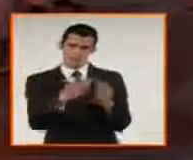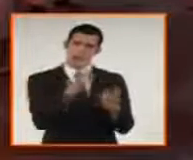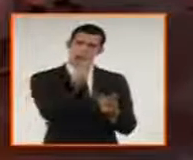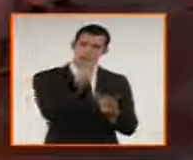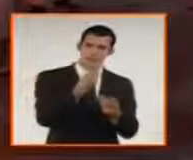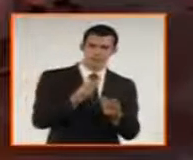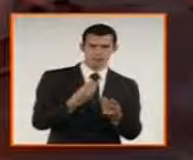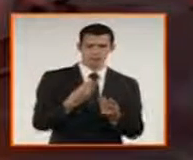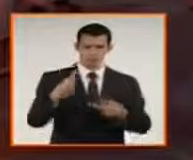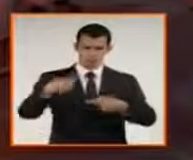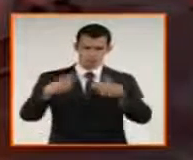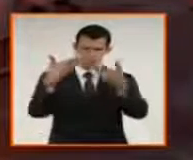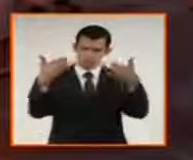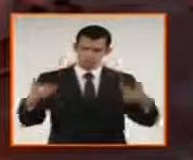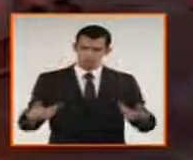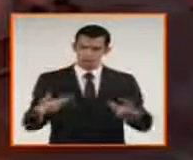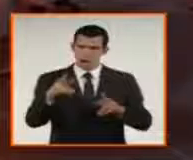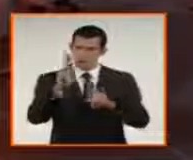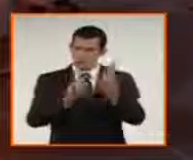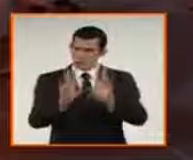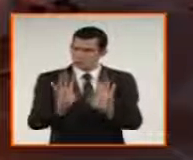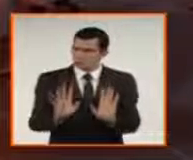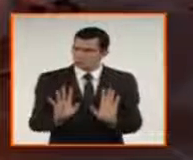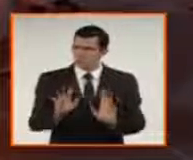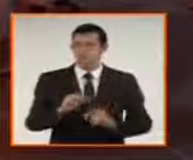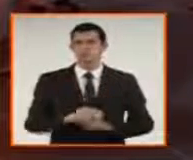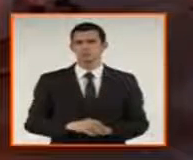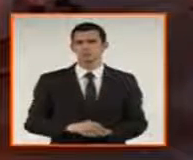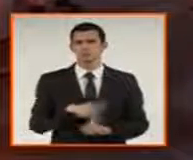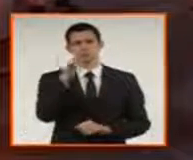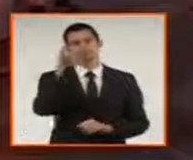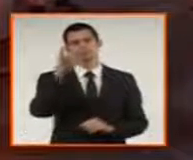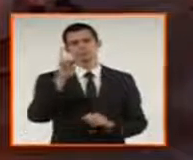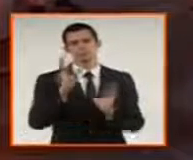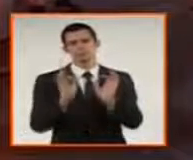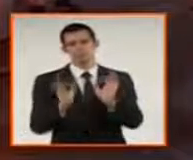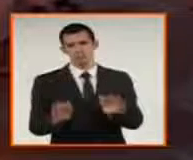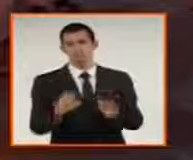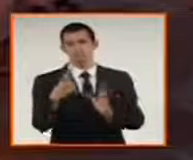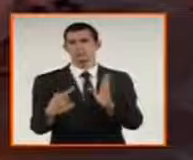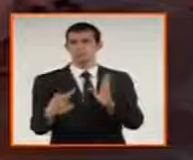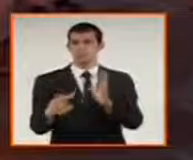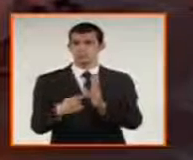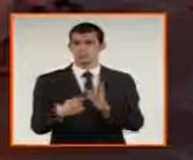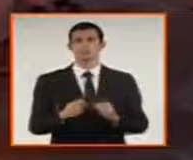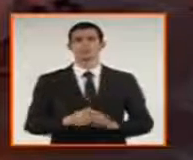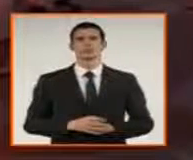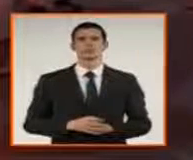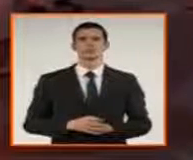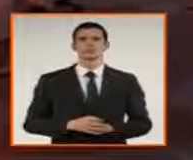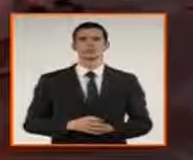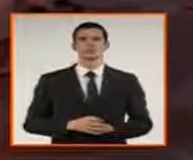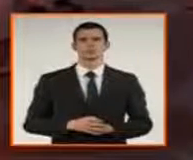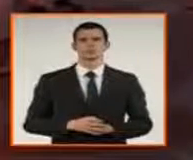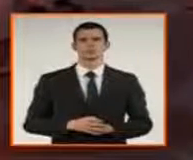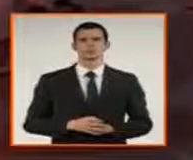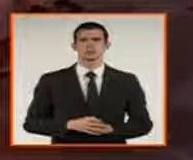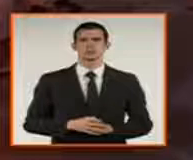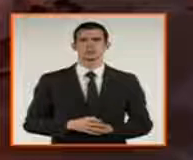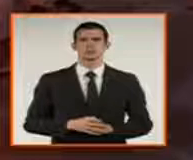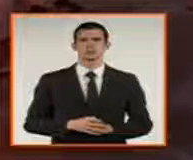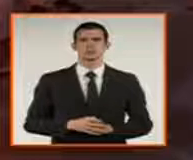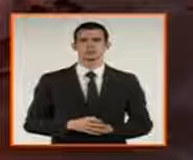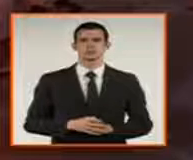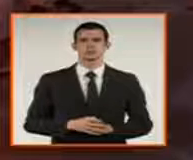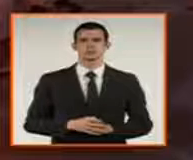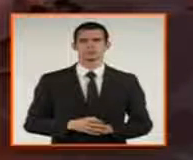él y exacto, viceversa, ¿no? Lo que pasa es que la obligación legal de alimentos se genera por presupuesto en la relación